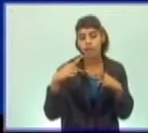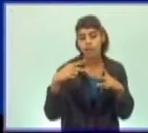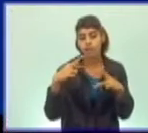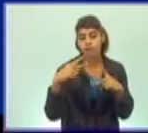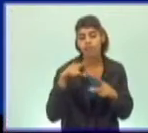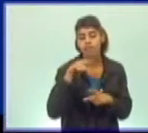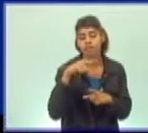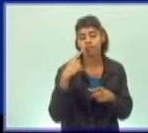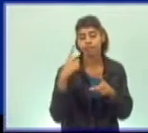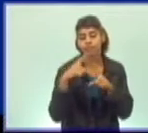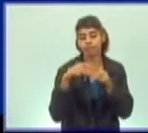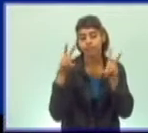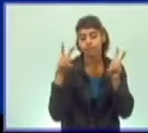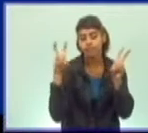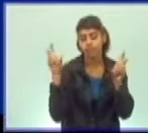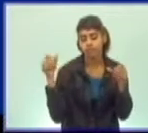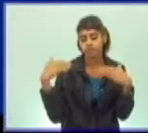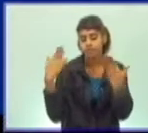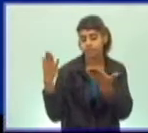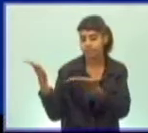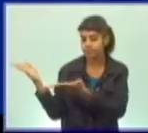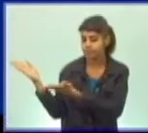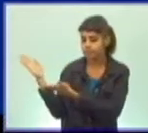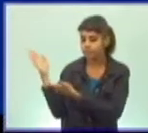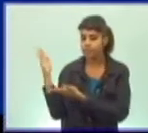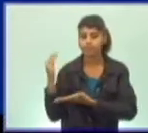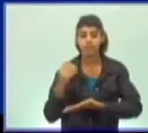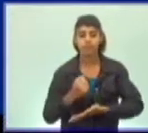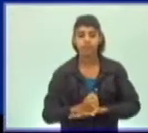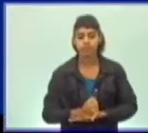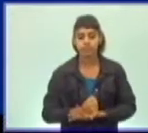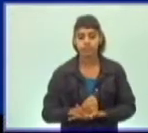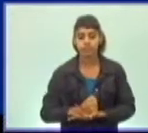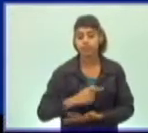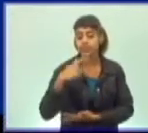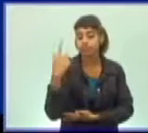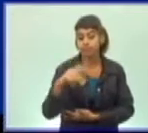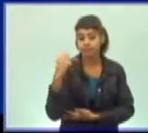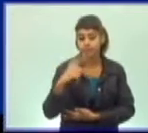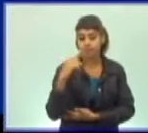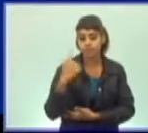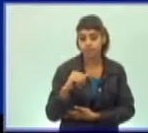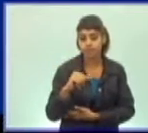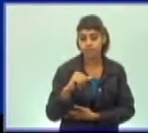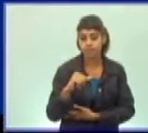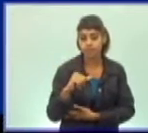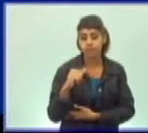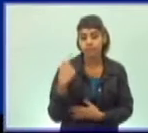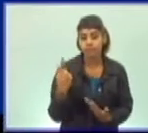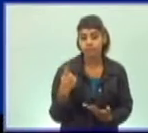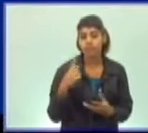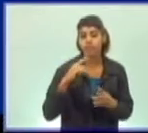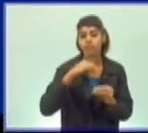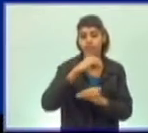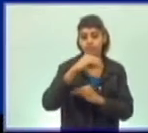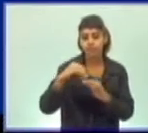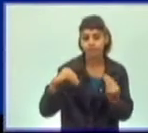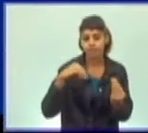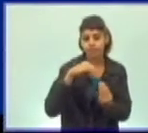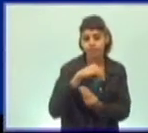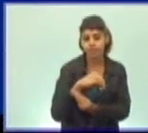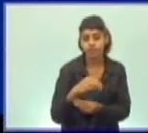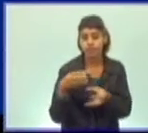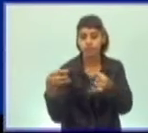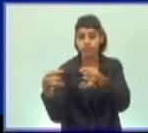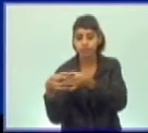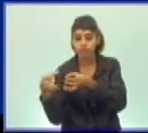Vamos a realizar una ejercitación acerca de las variaciones de las propiedades en grupo y periodo. Y quiero recordarles que tengan en